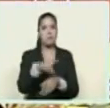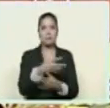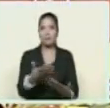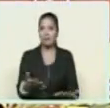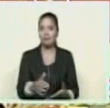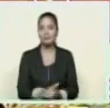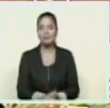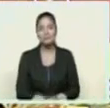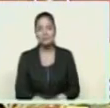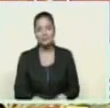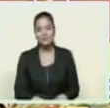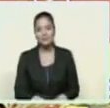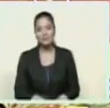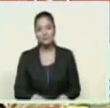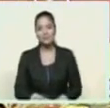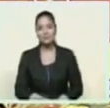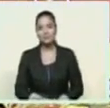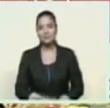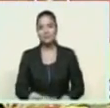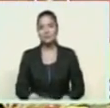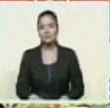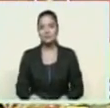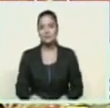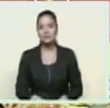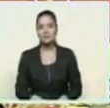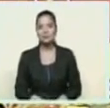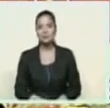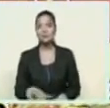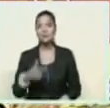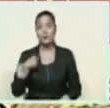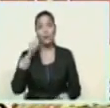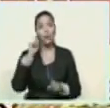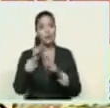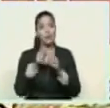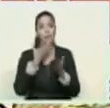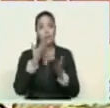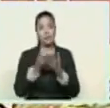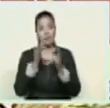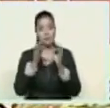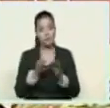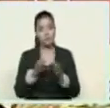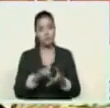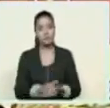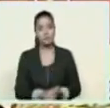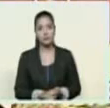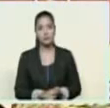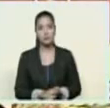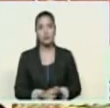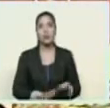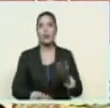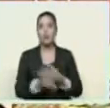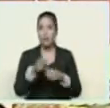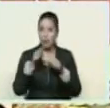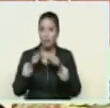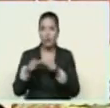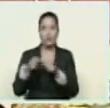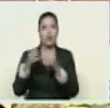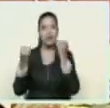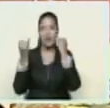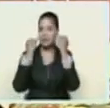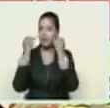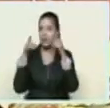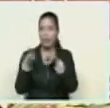por el sol yo me planté una meta mantener el legado de hugo